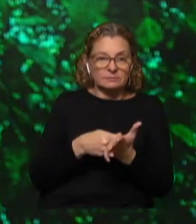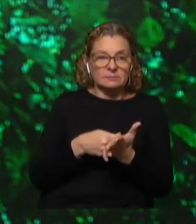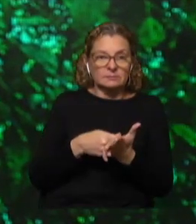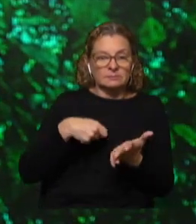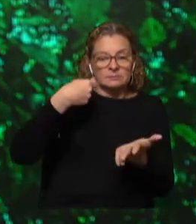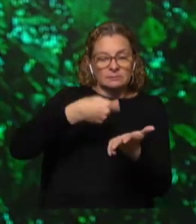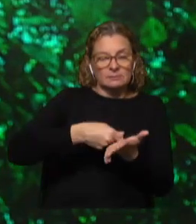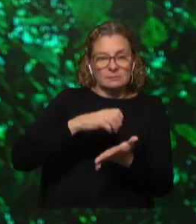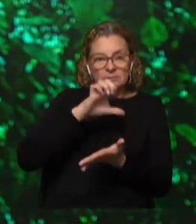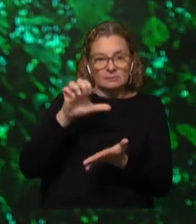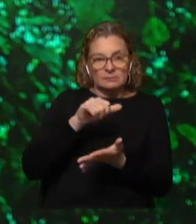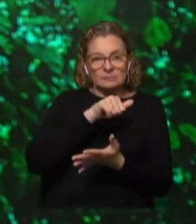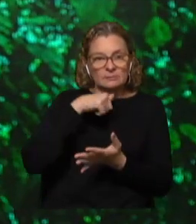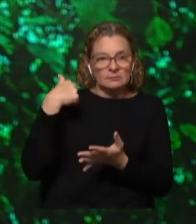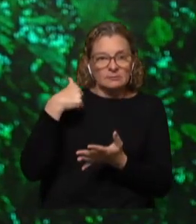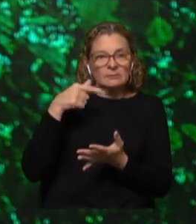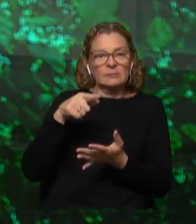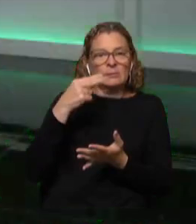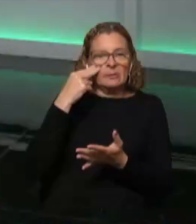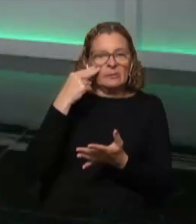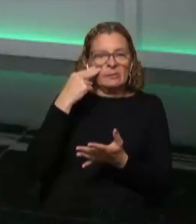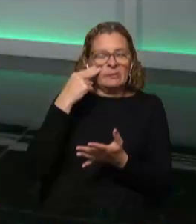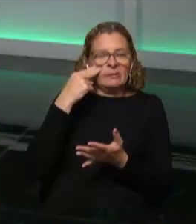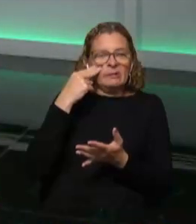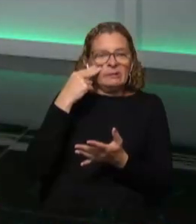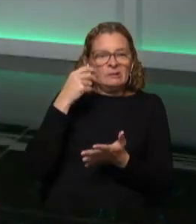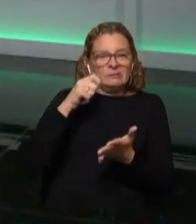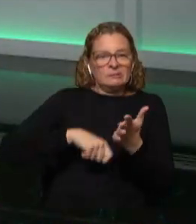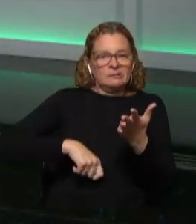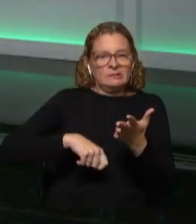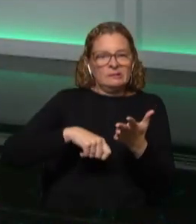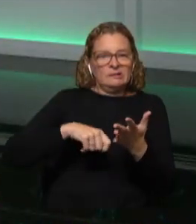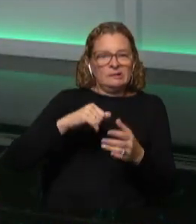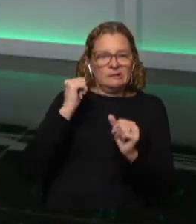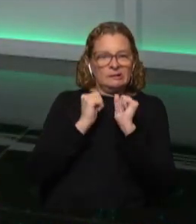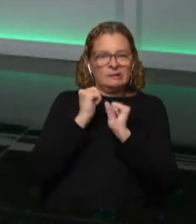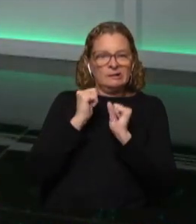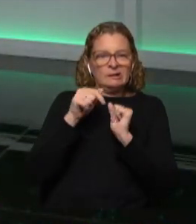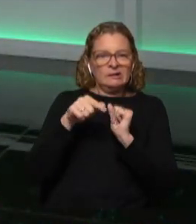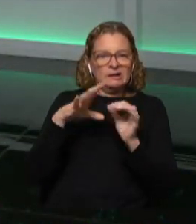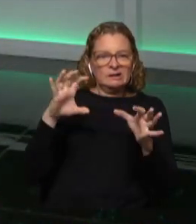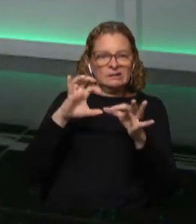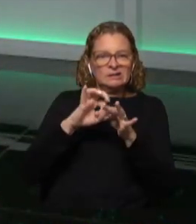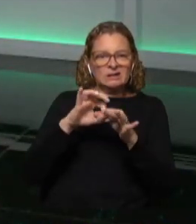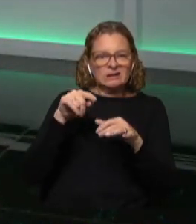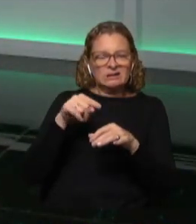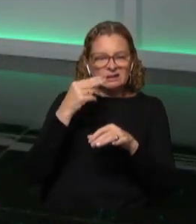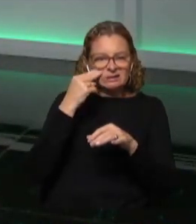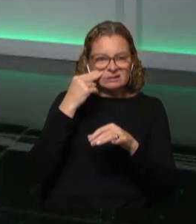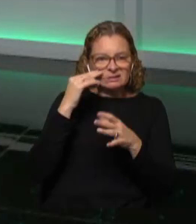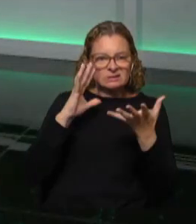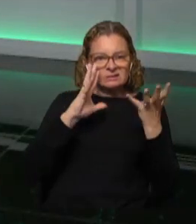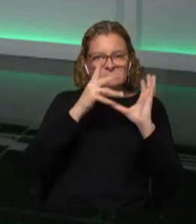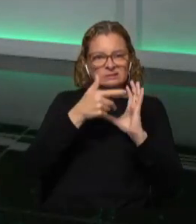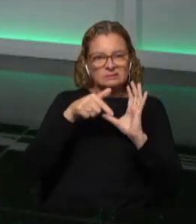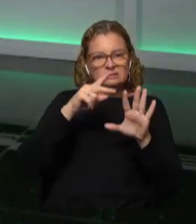que aportar el frigorífico en caso de que se concrete esta sanción económica. Y en relación a si esto de los delitos ambientales,